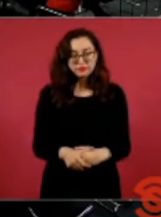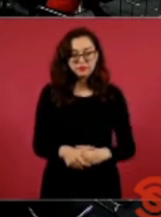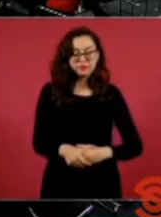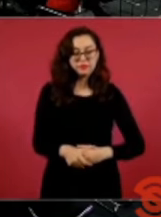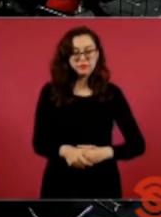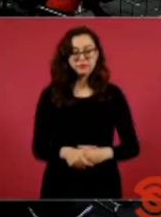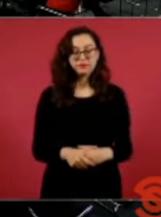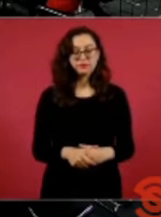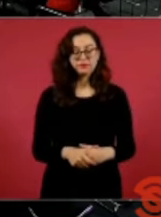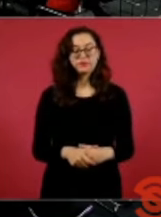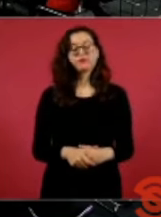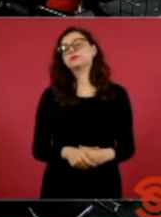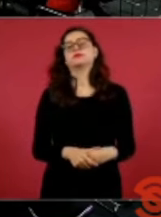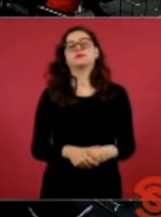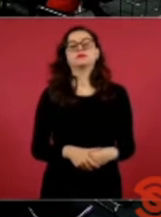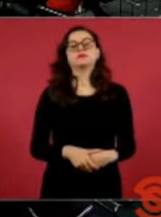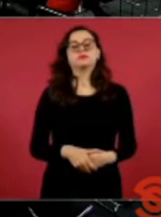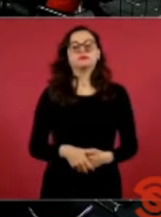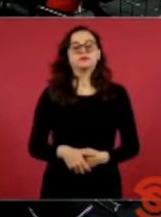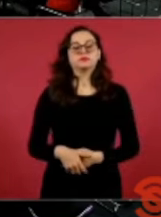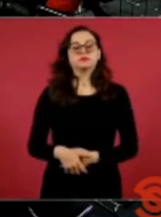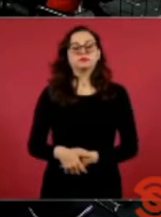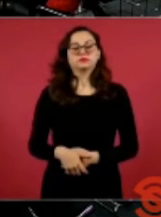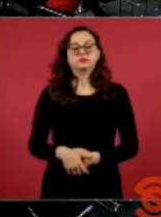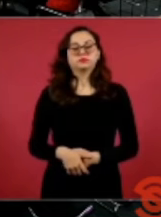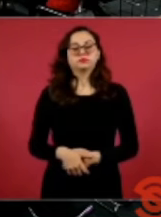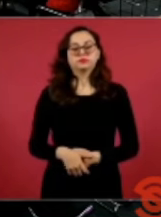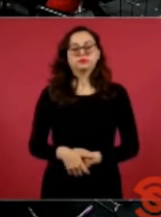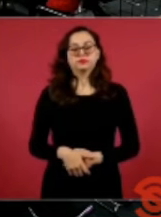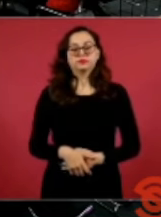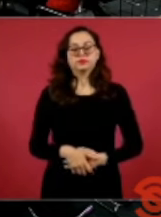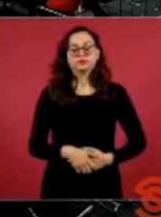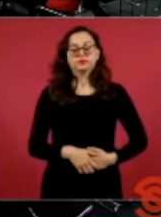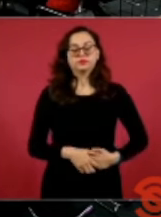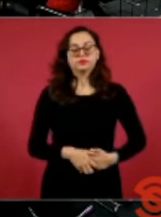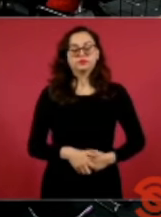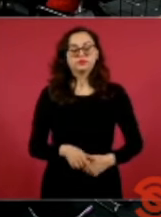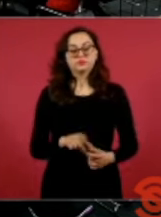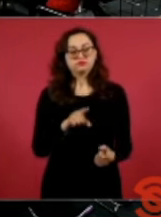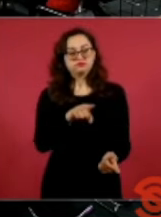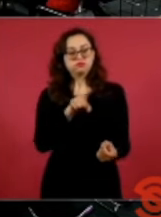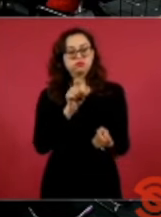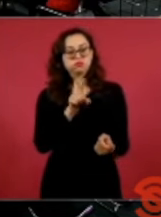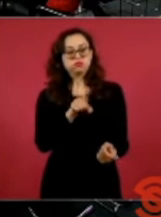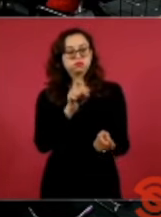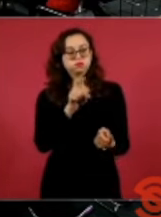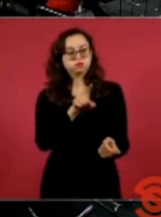Esto es la recaudación. Miren cómo ha ido creciendo.